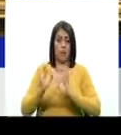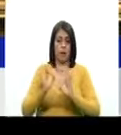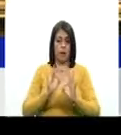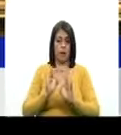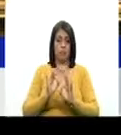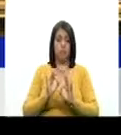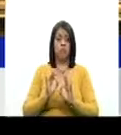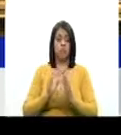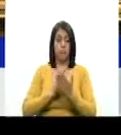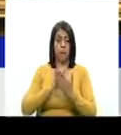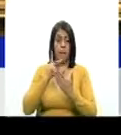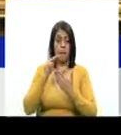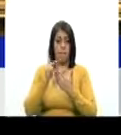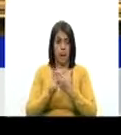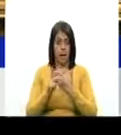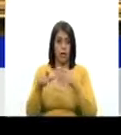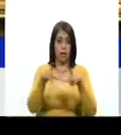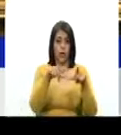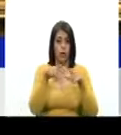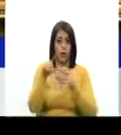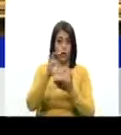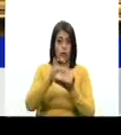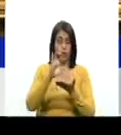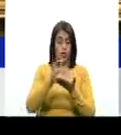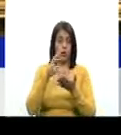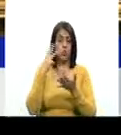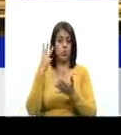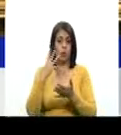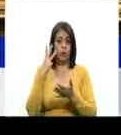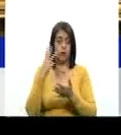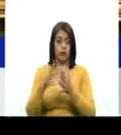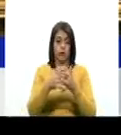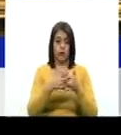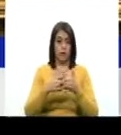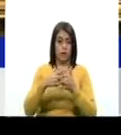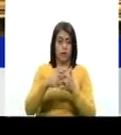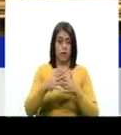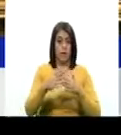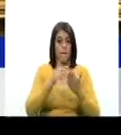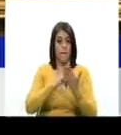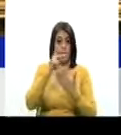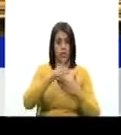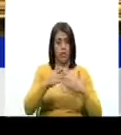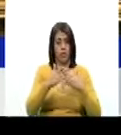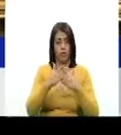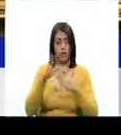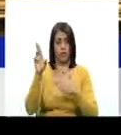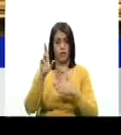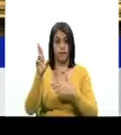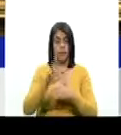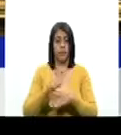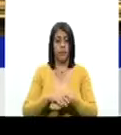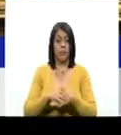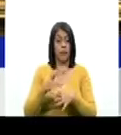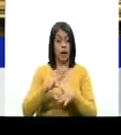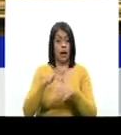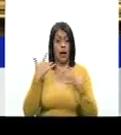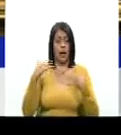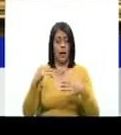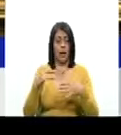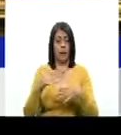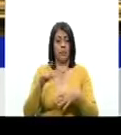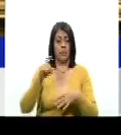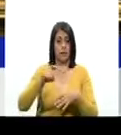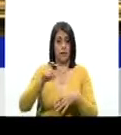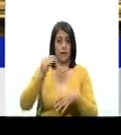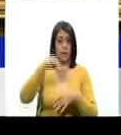fría oficina en Virginia o en Washington todos estos planes contra nuestra República. Es esto tan grave que amerita